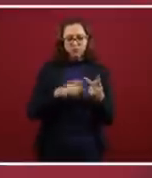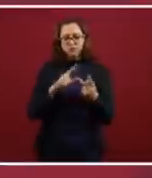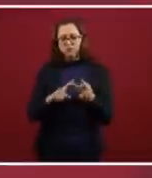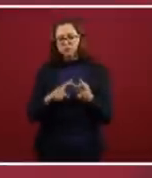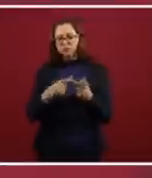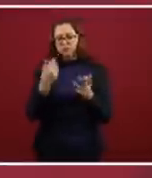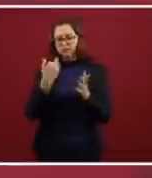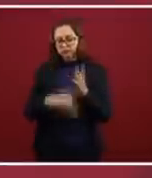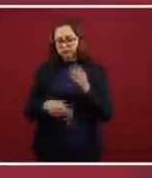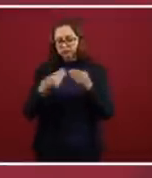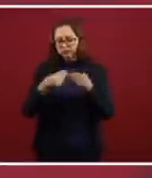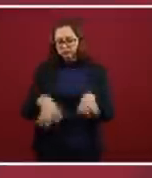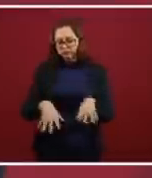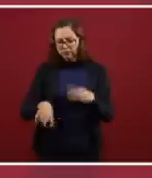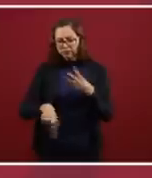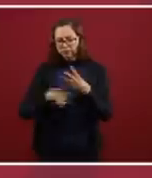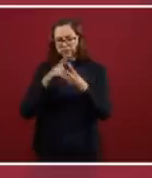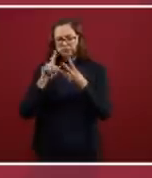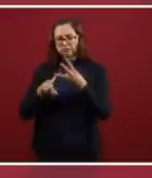déficit,